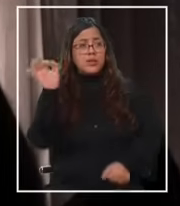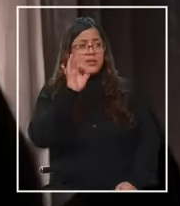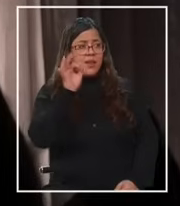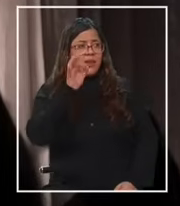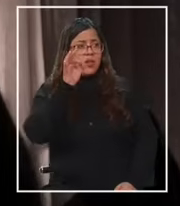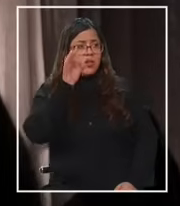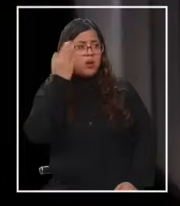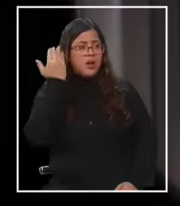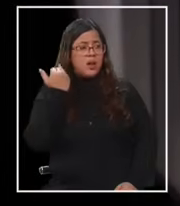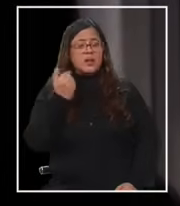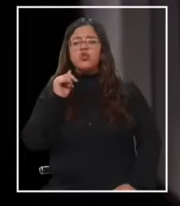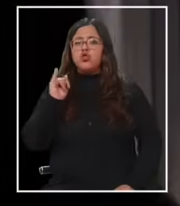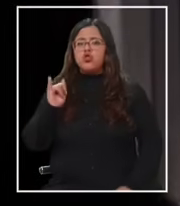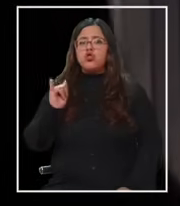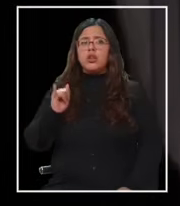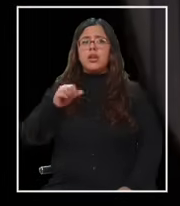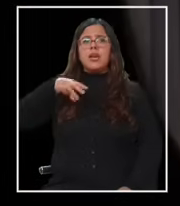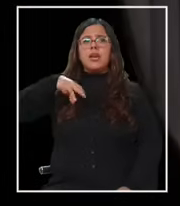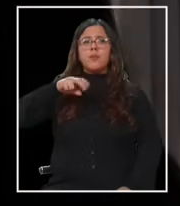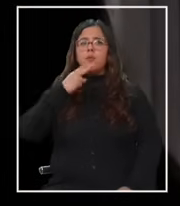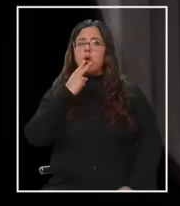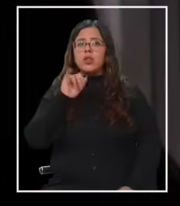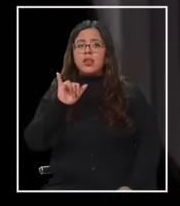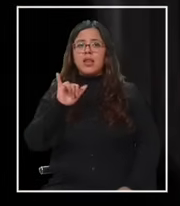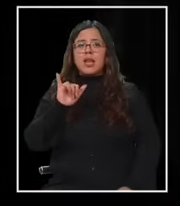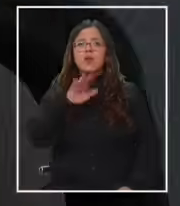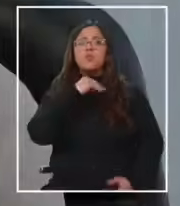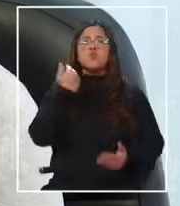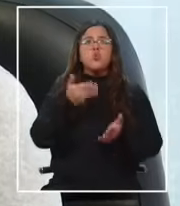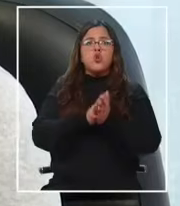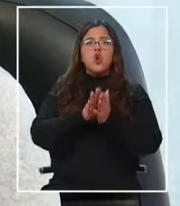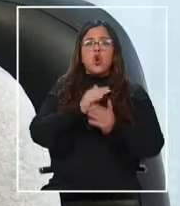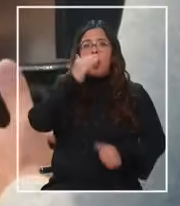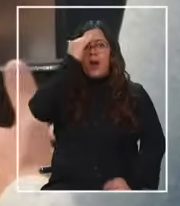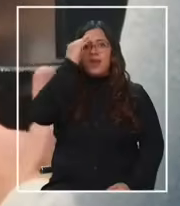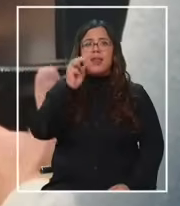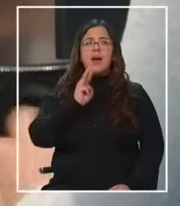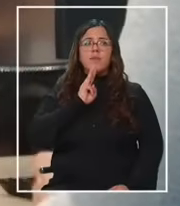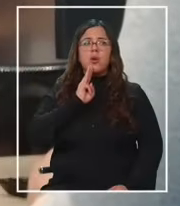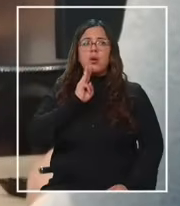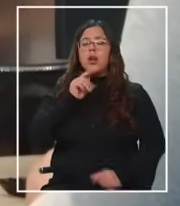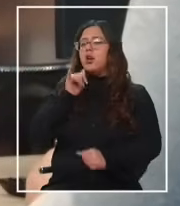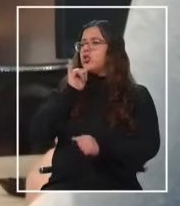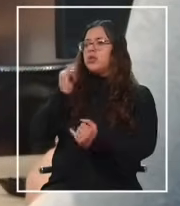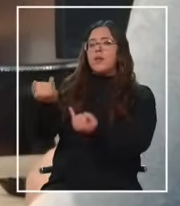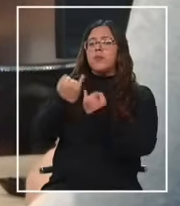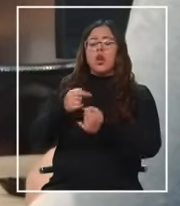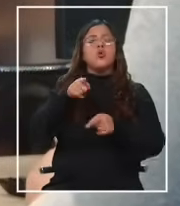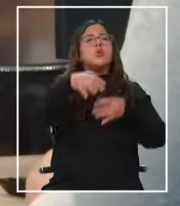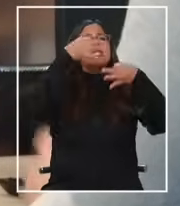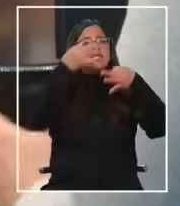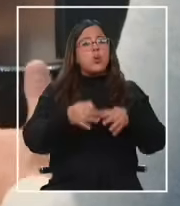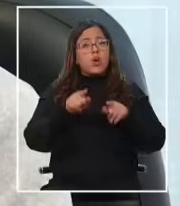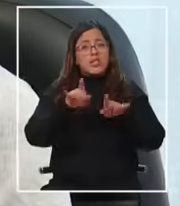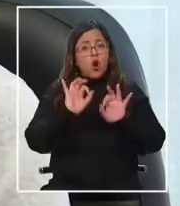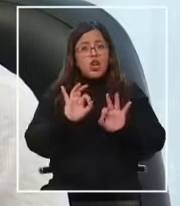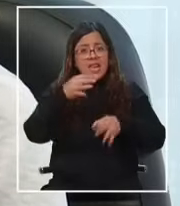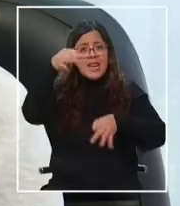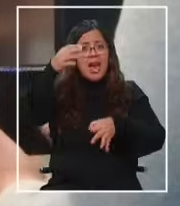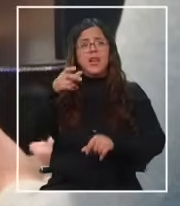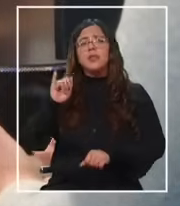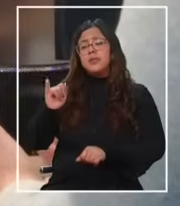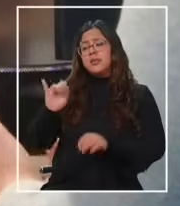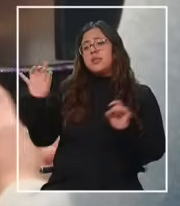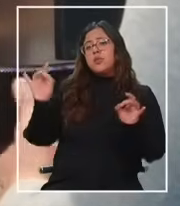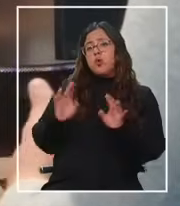Sí. Y Monty falleció el día de miércoles. Ese antecedente no lo tengo. ¿Usted está seguro que es la original? Sí, si es